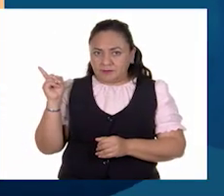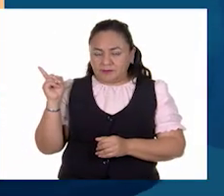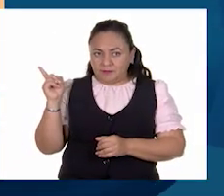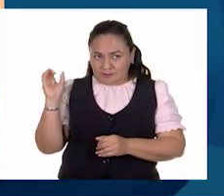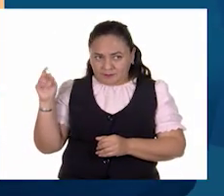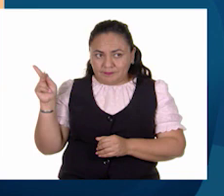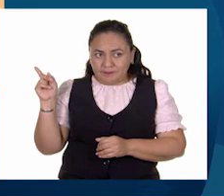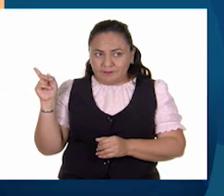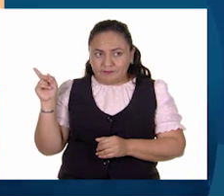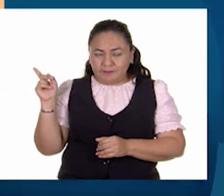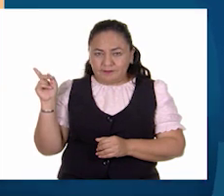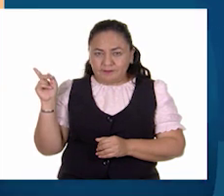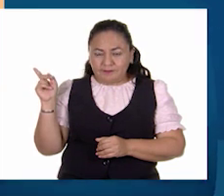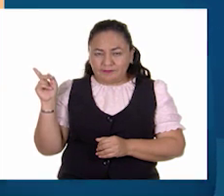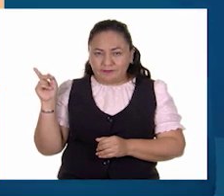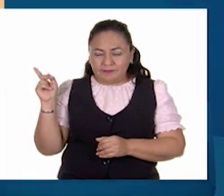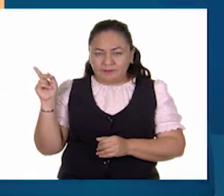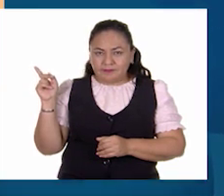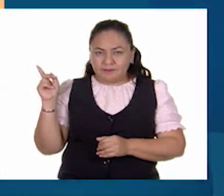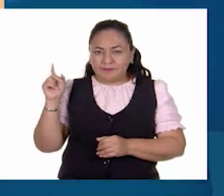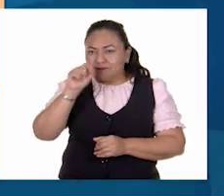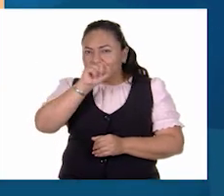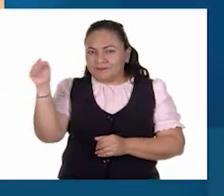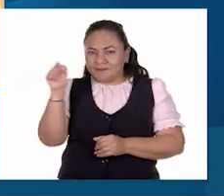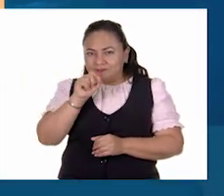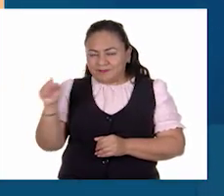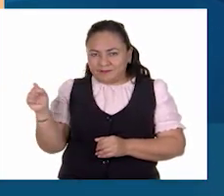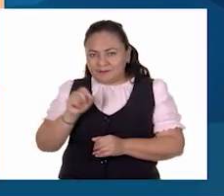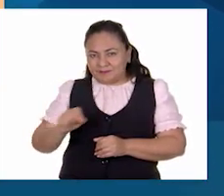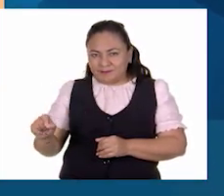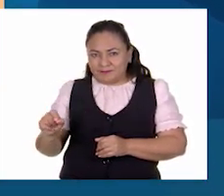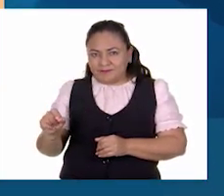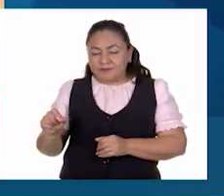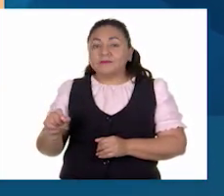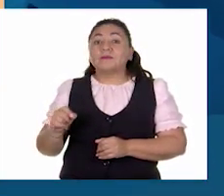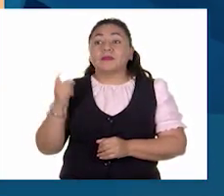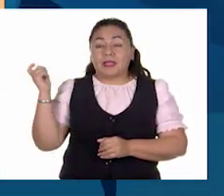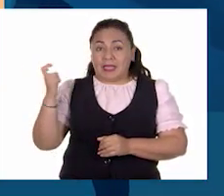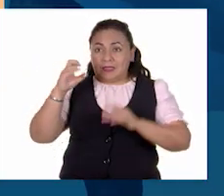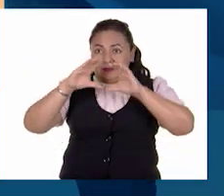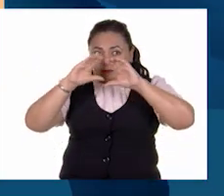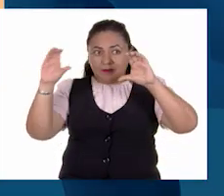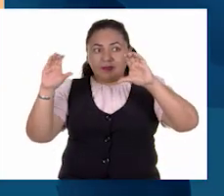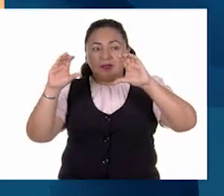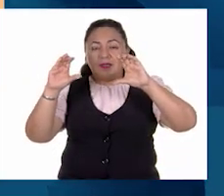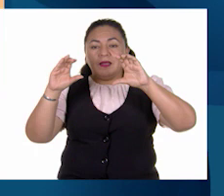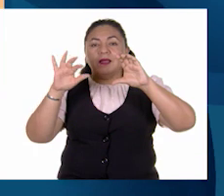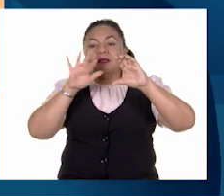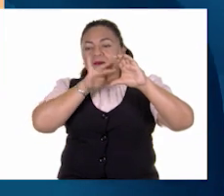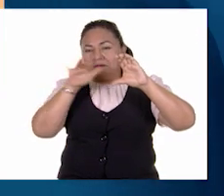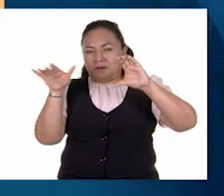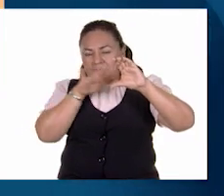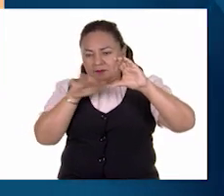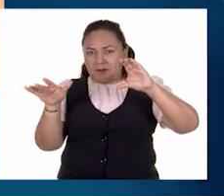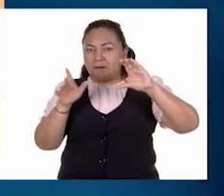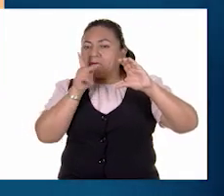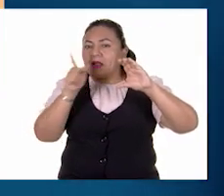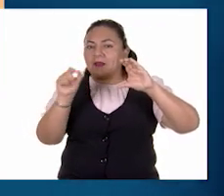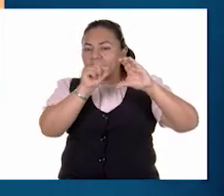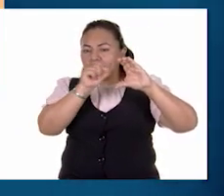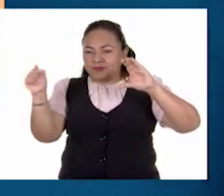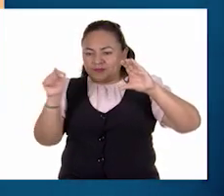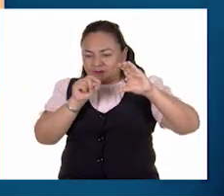¿bien? Ahí está, perfectamente. Además de las estrofas con las palabras que ya están